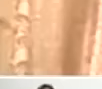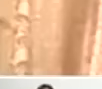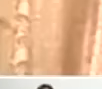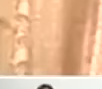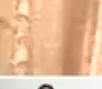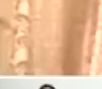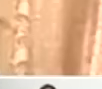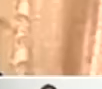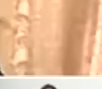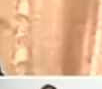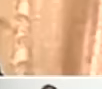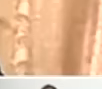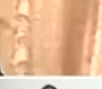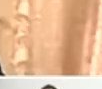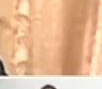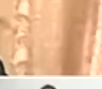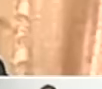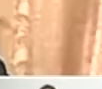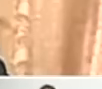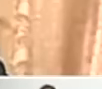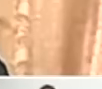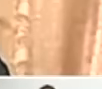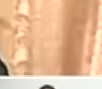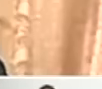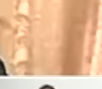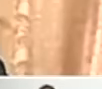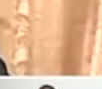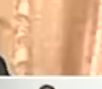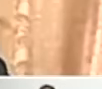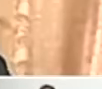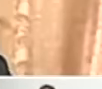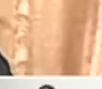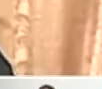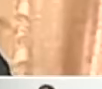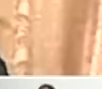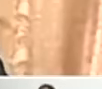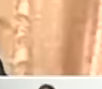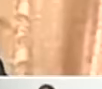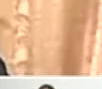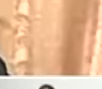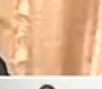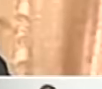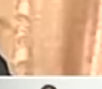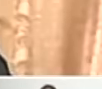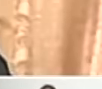Le dije, usted que viene aquí a reivindicar, presidente de Guyana, un despojo colonial.